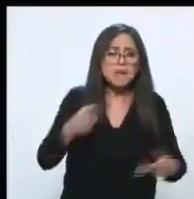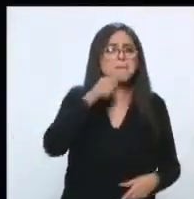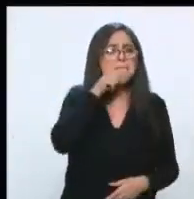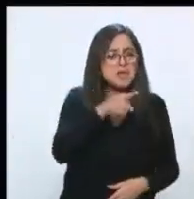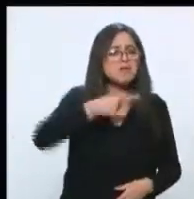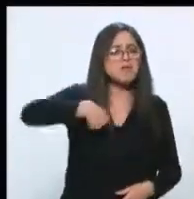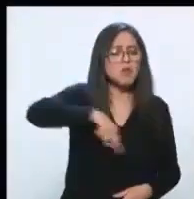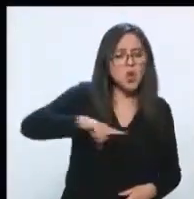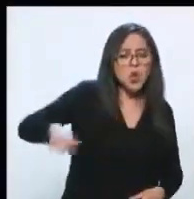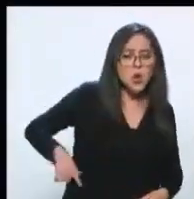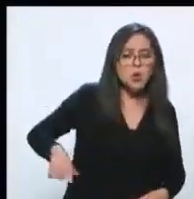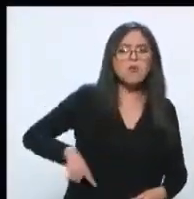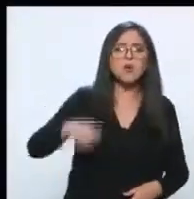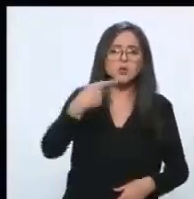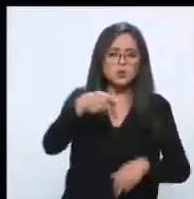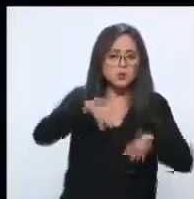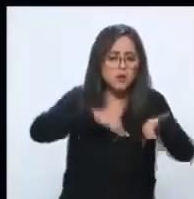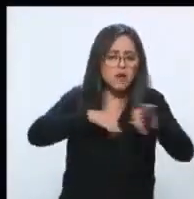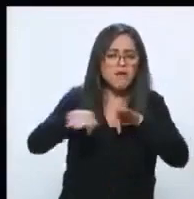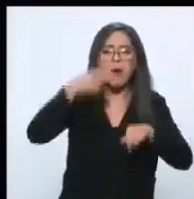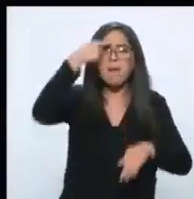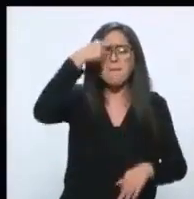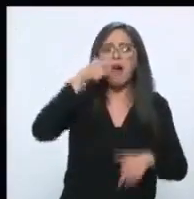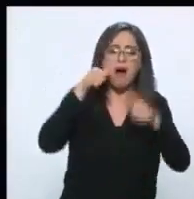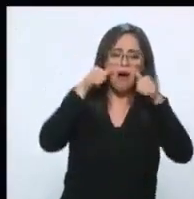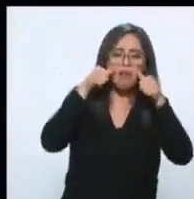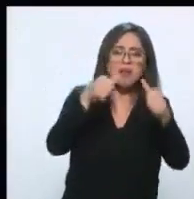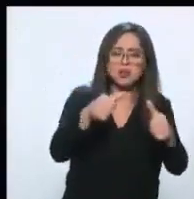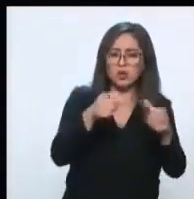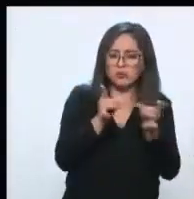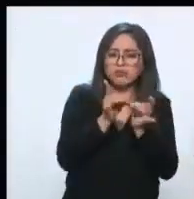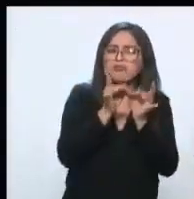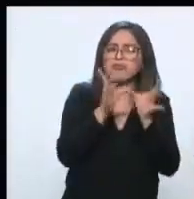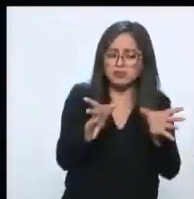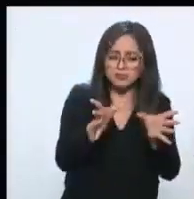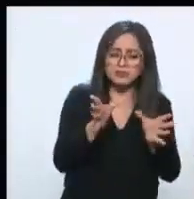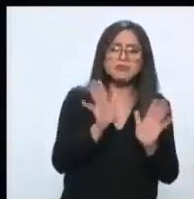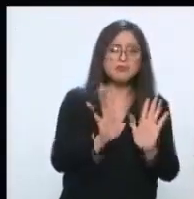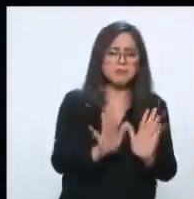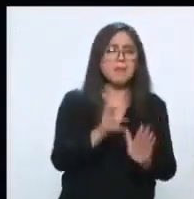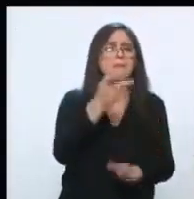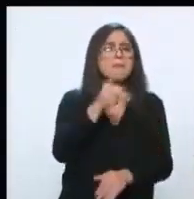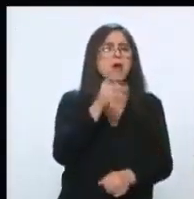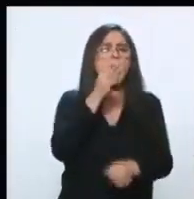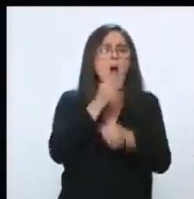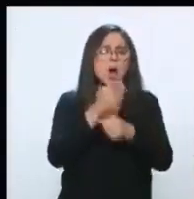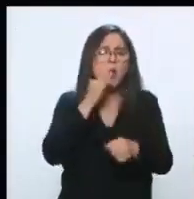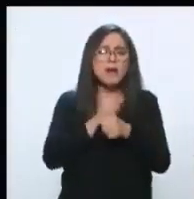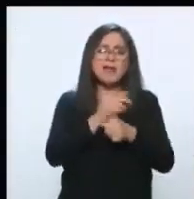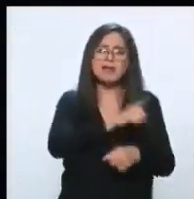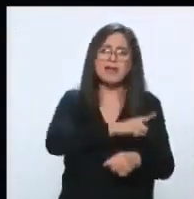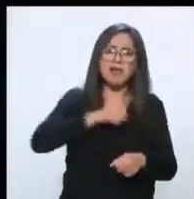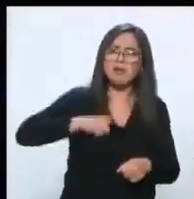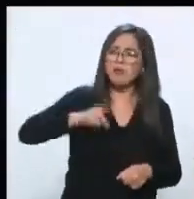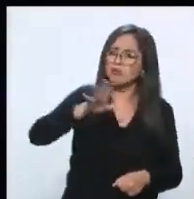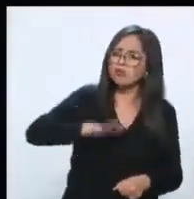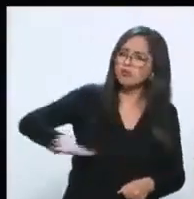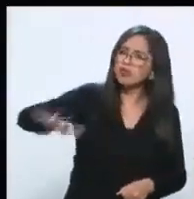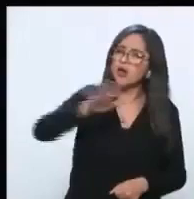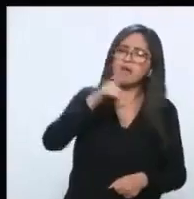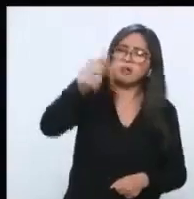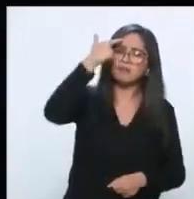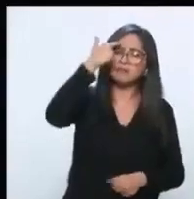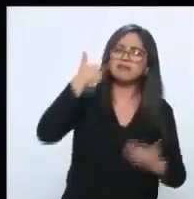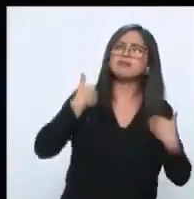han realizado para hacer frente a este problema. Pero una cosa justamente es dimensionar este problema